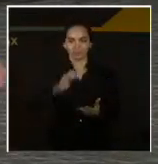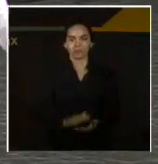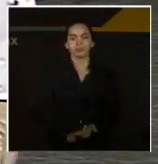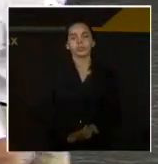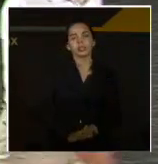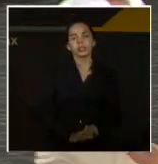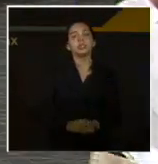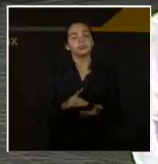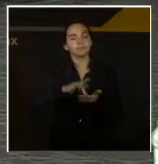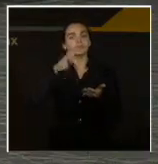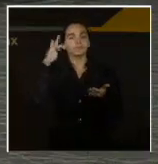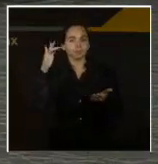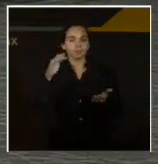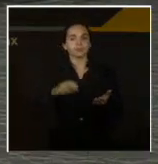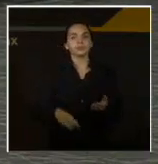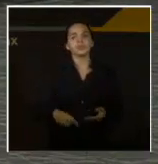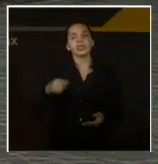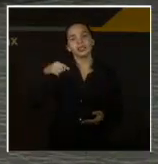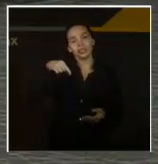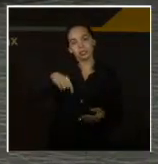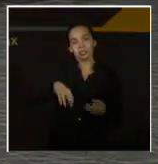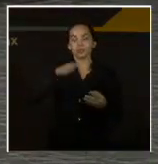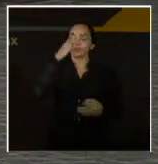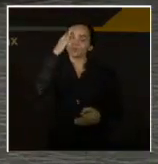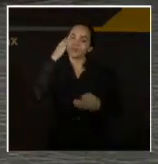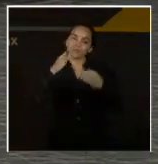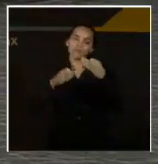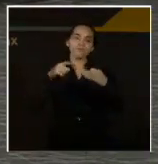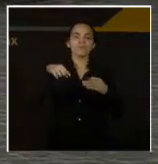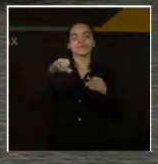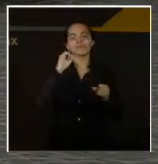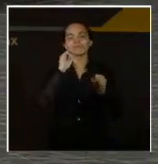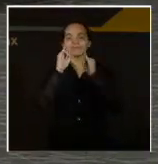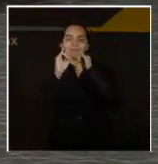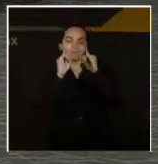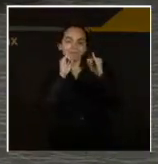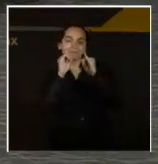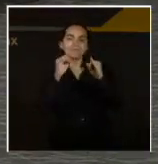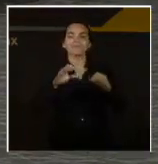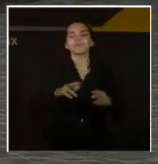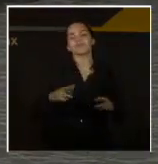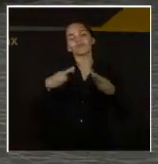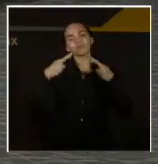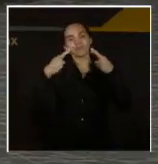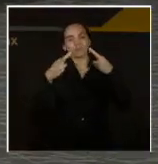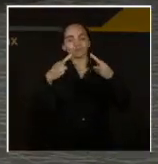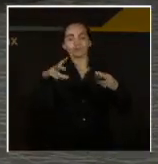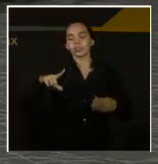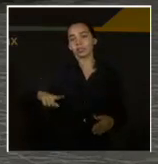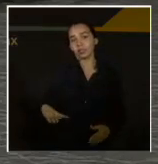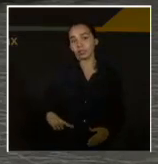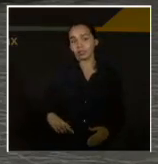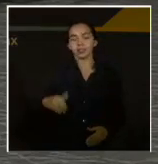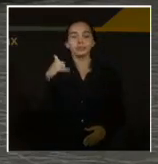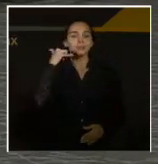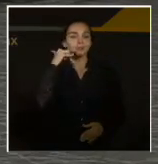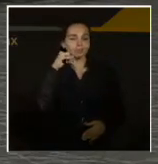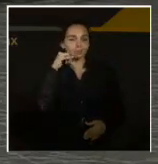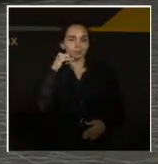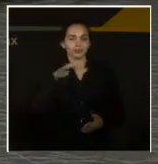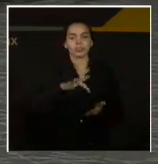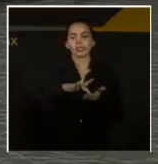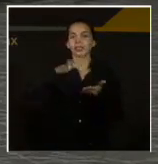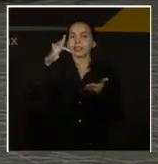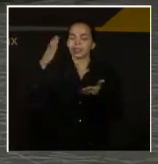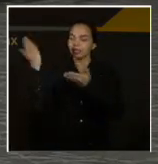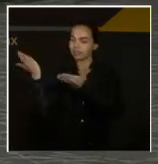Muchas gracias. Es así como concluimos este debate de candidatos al gobierno de Yucatán.